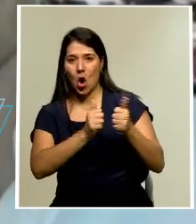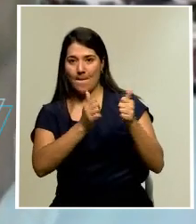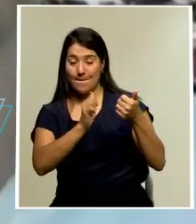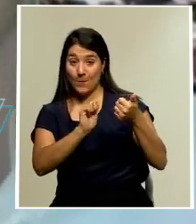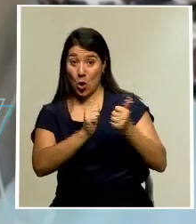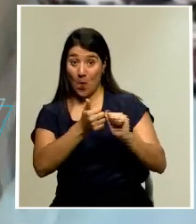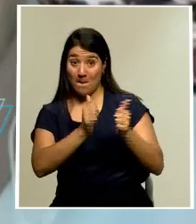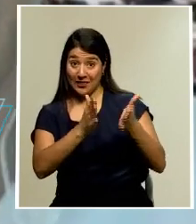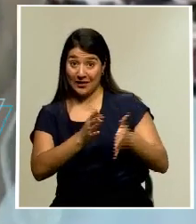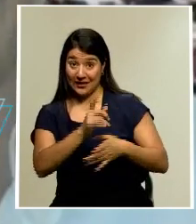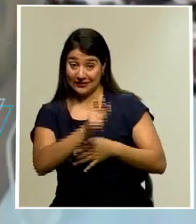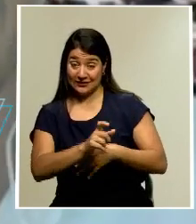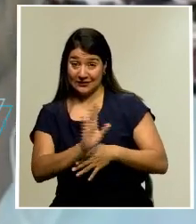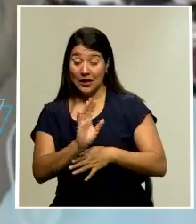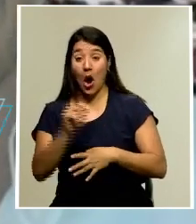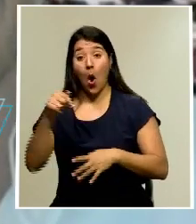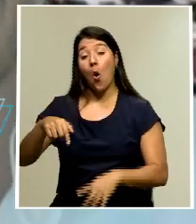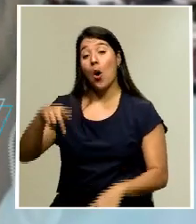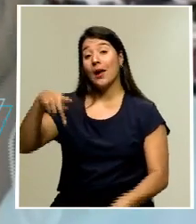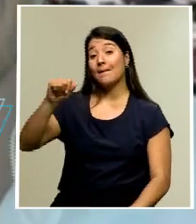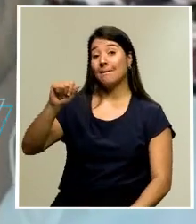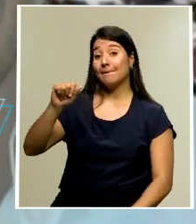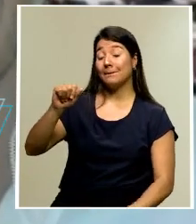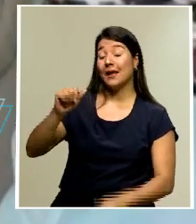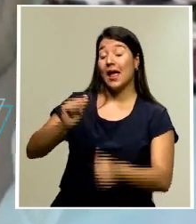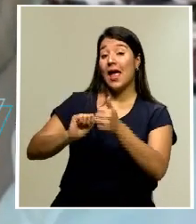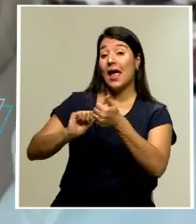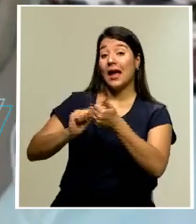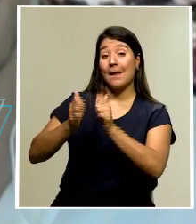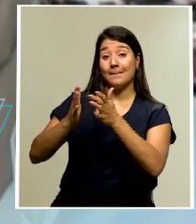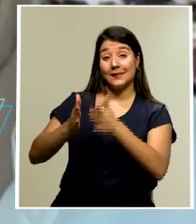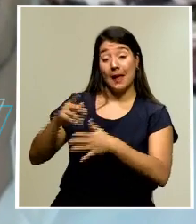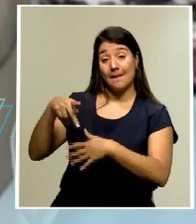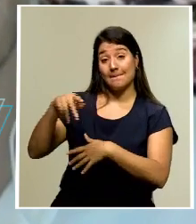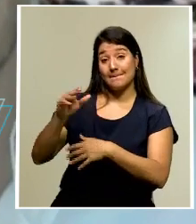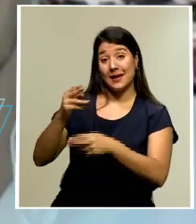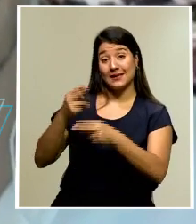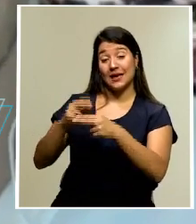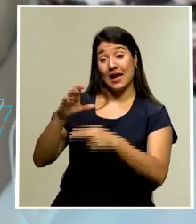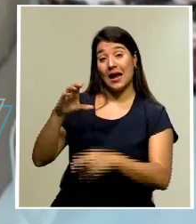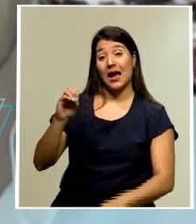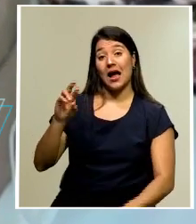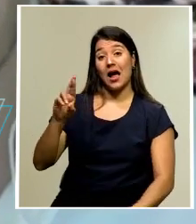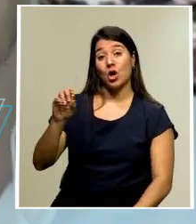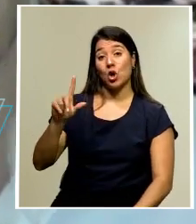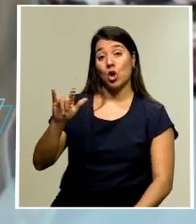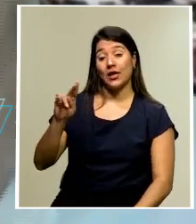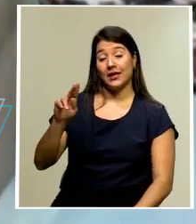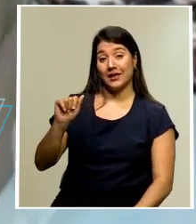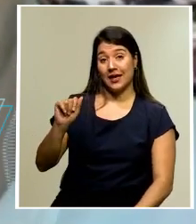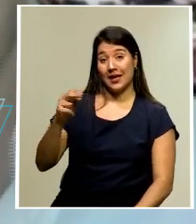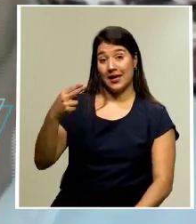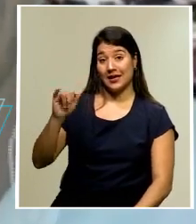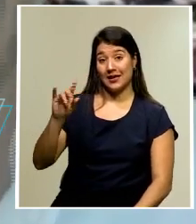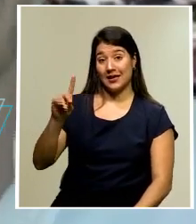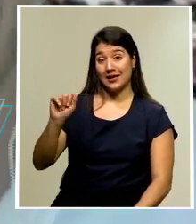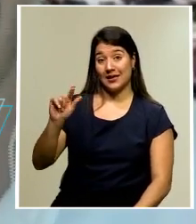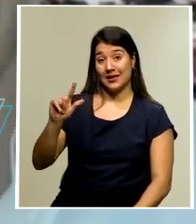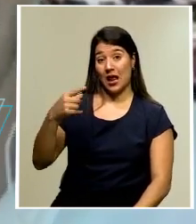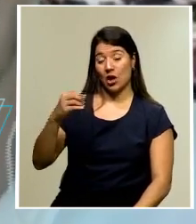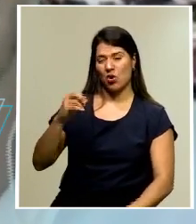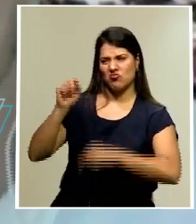Hoy, la precandidata del PAC, Carolina Hidalgo, lanzó una publicidad en Twitter atacando la candidatura de